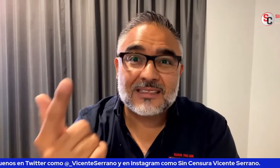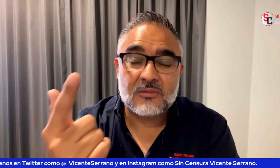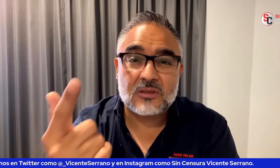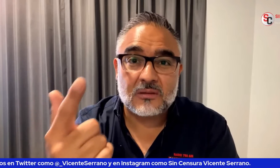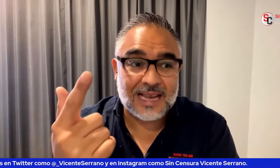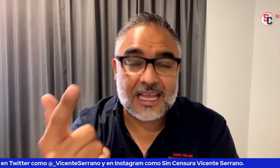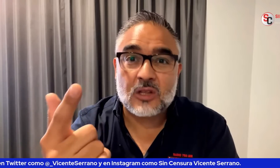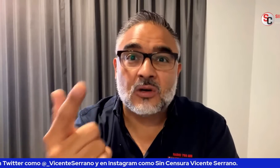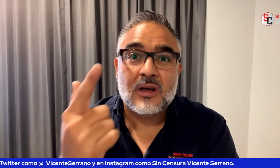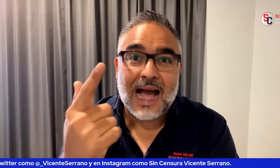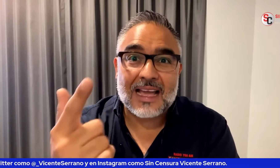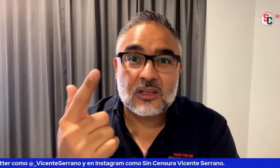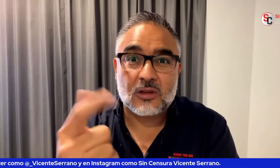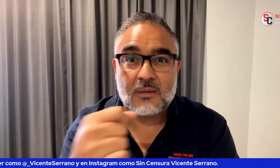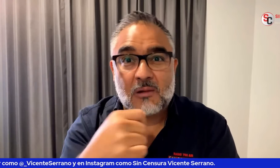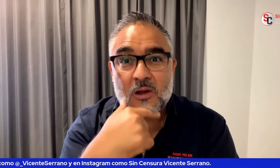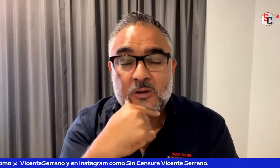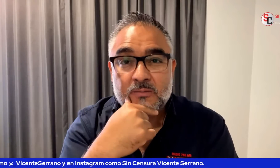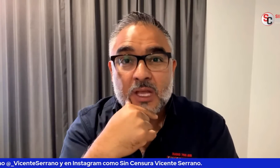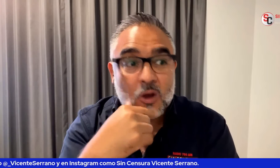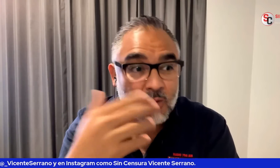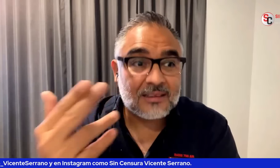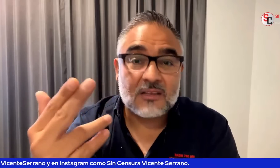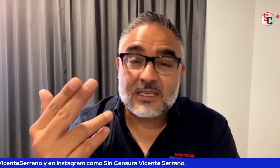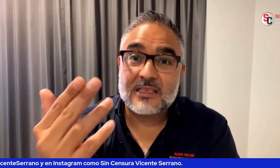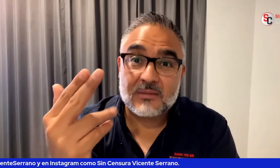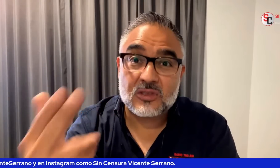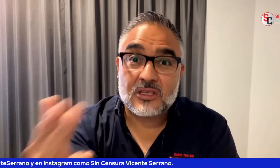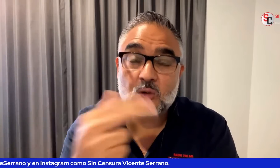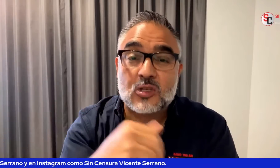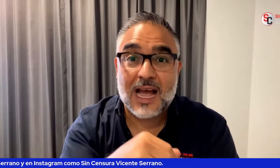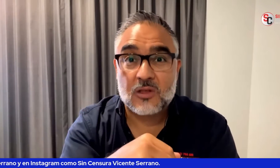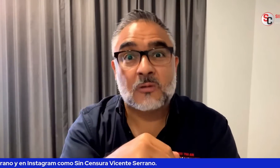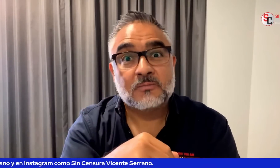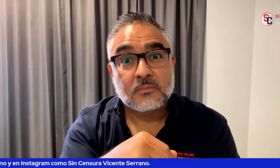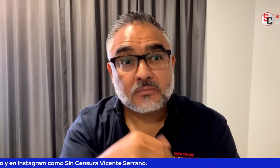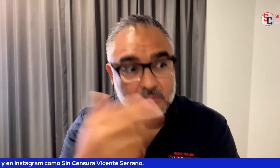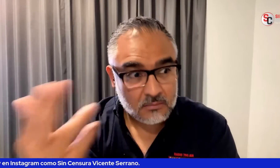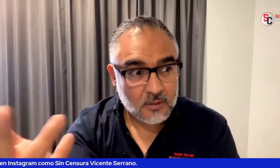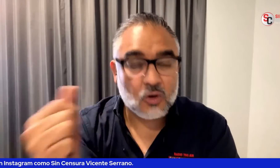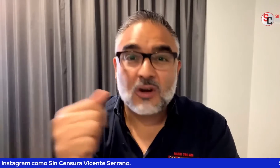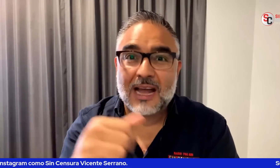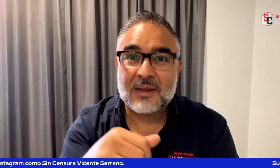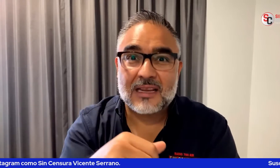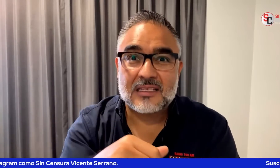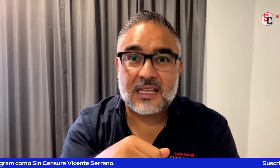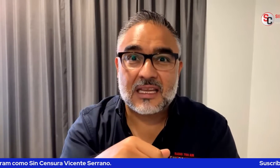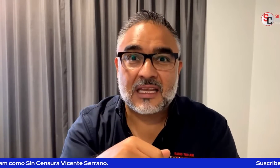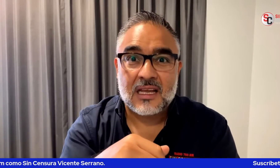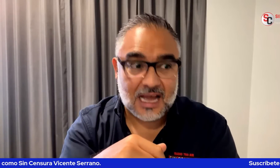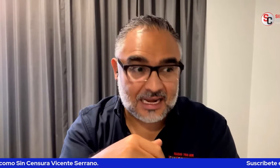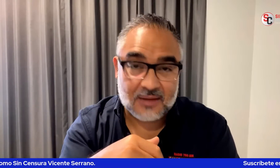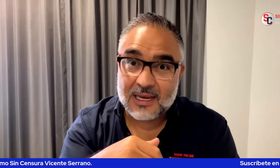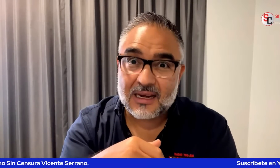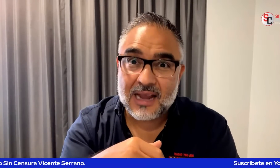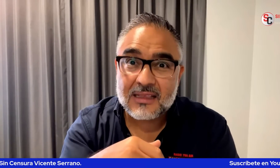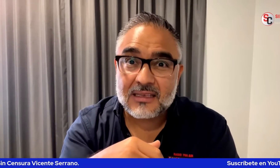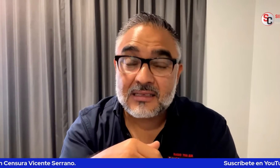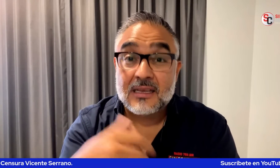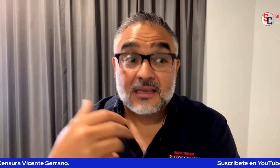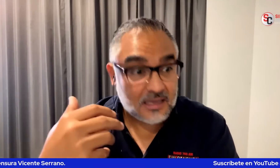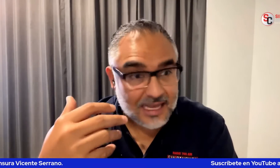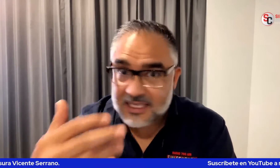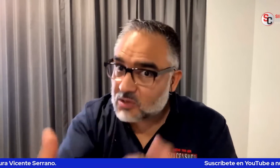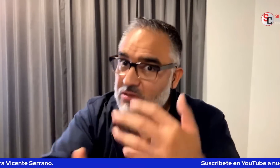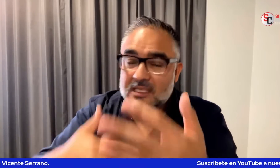¿Cuántas veces hemos leído a Héctor de Mauleón? ¿Cuántas veces hemos escuchado con Carmen Aristegui a Anabel